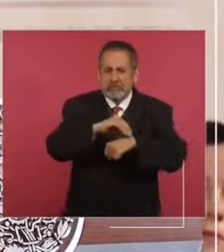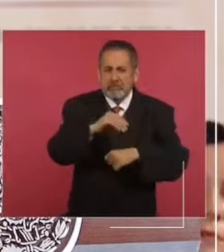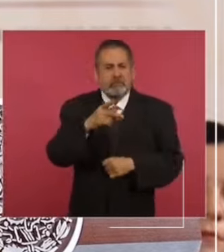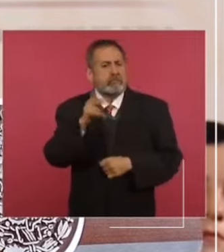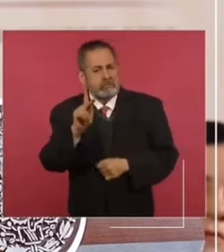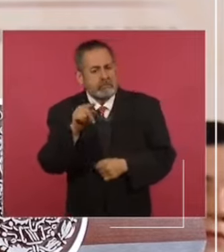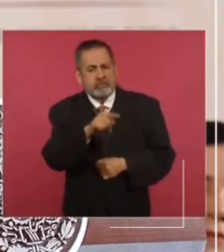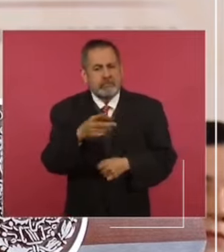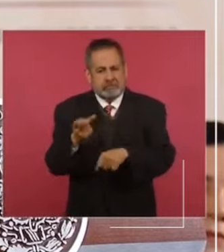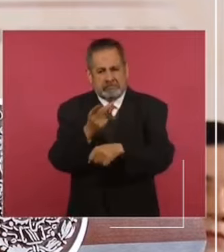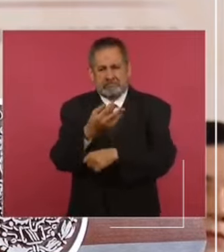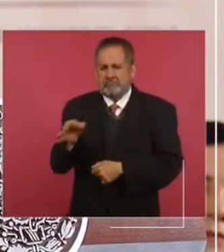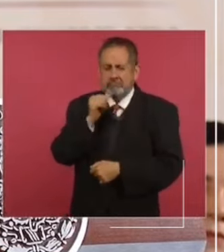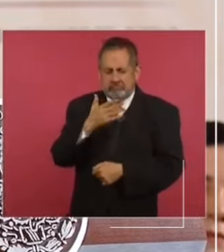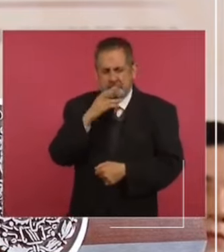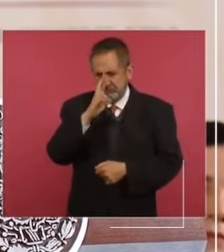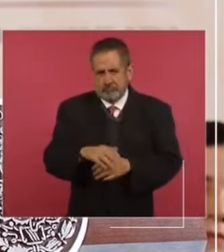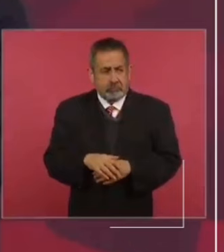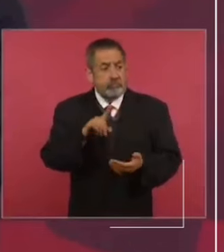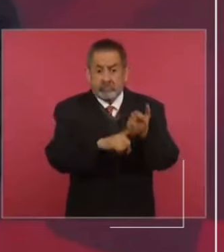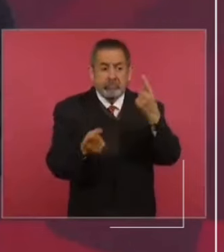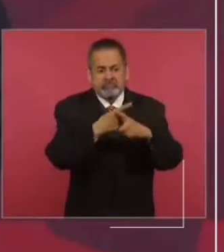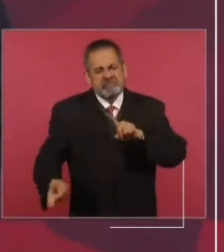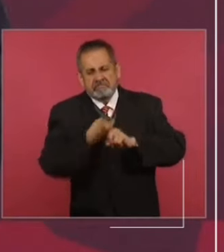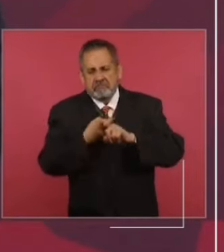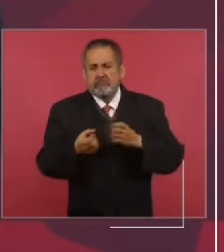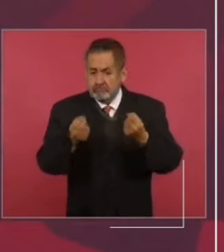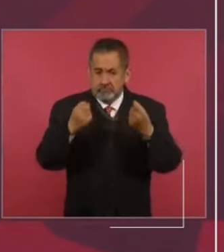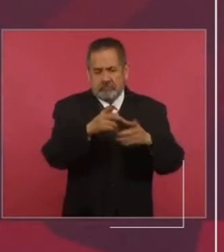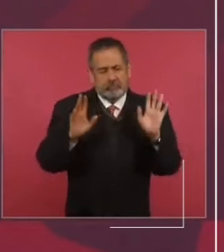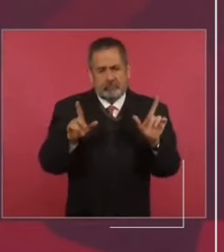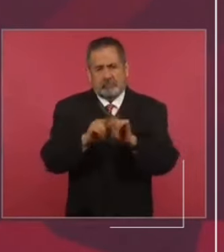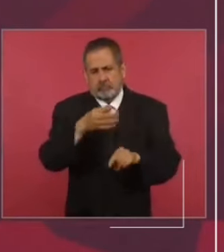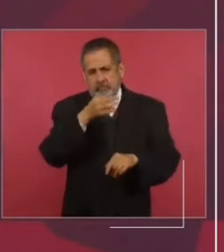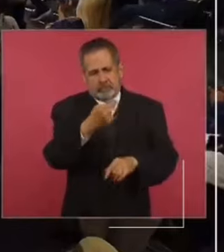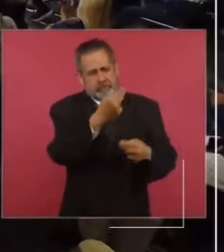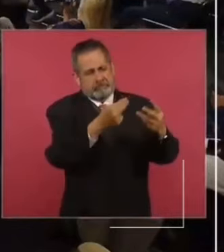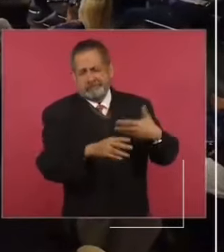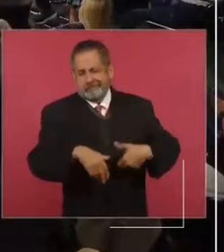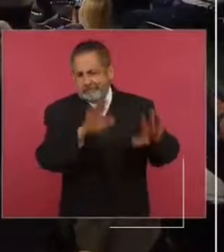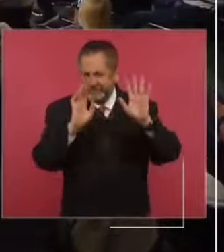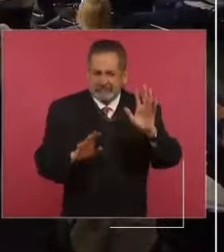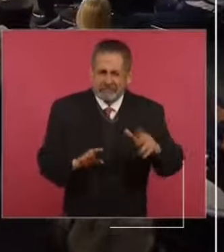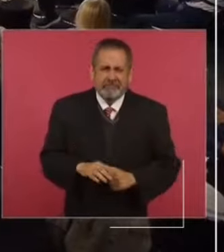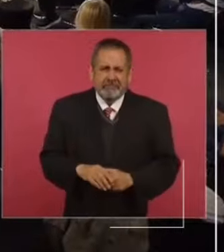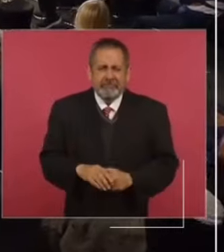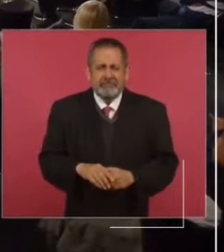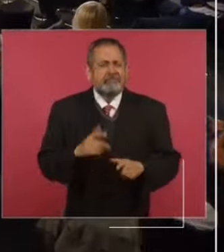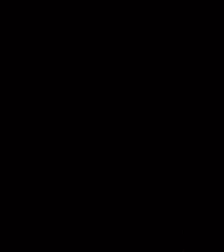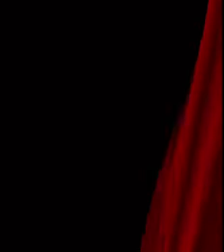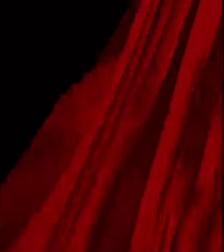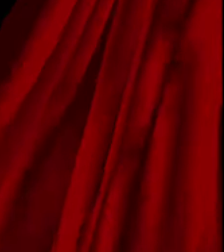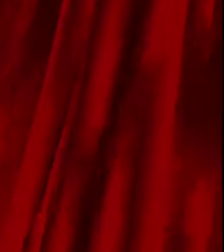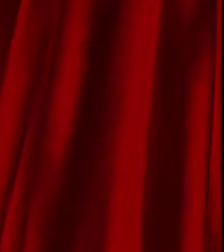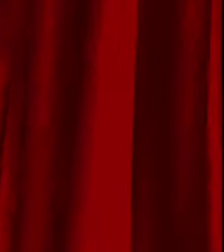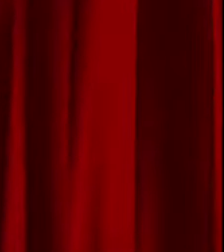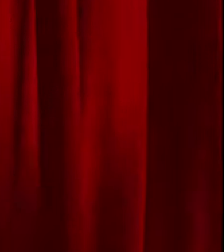es grosero. Hay unos que mientan madre. No voy a hablar de ellos. Que viva la libertad.